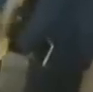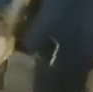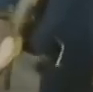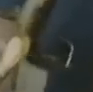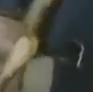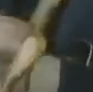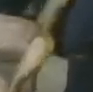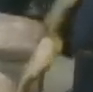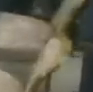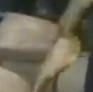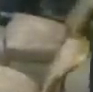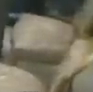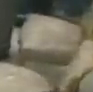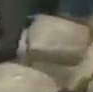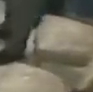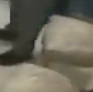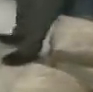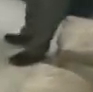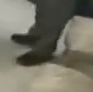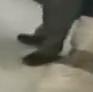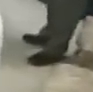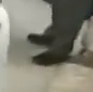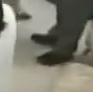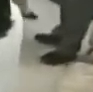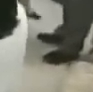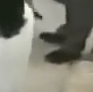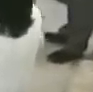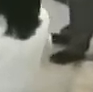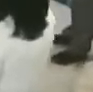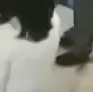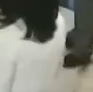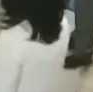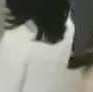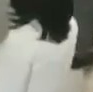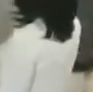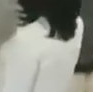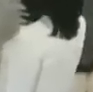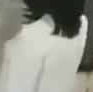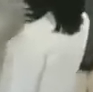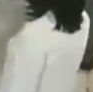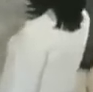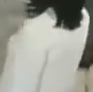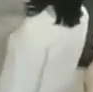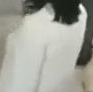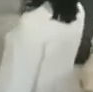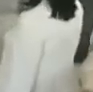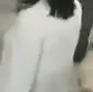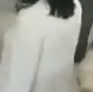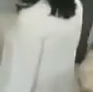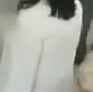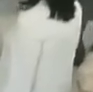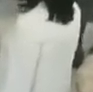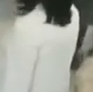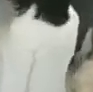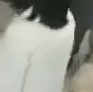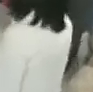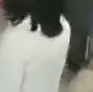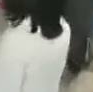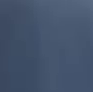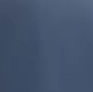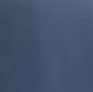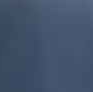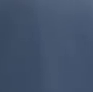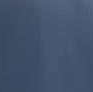expandir sus empresas, multiplicar sus inversiones. Así lo afirmaba el jefe de Estado. El reto realmente es